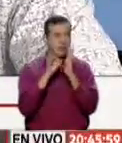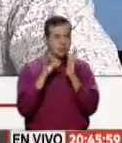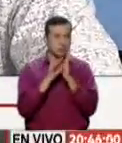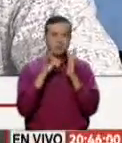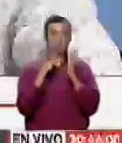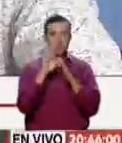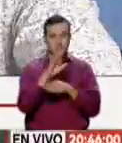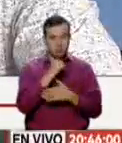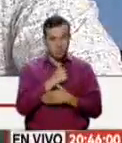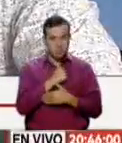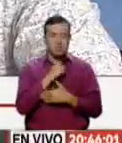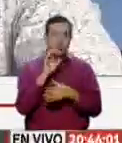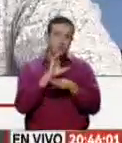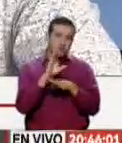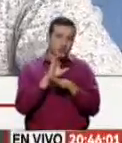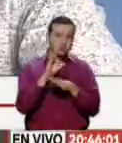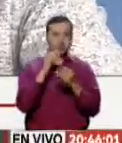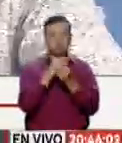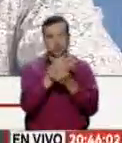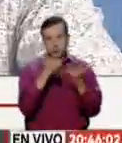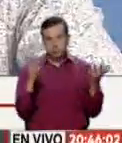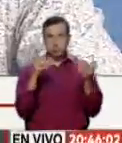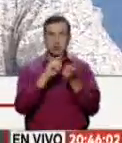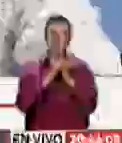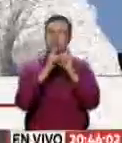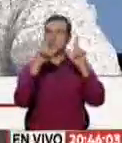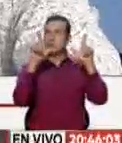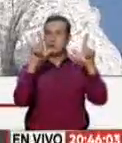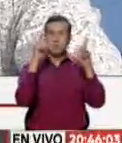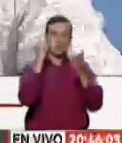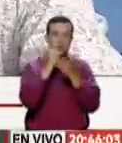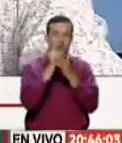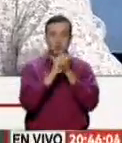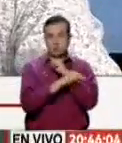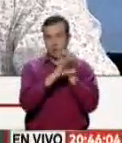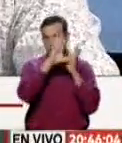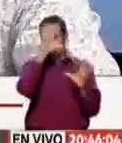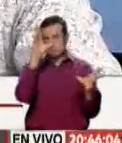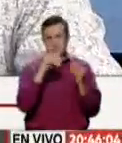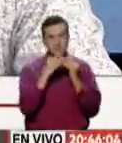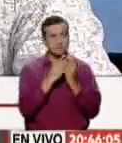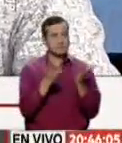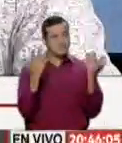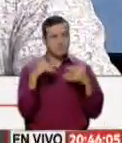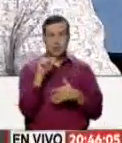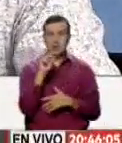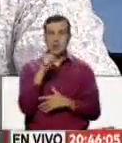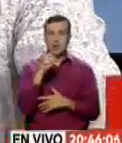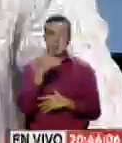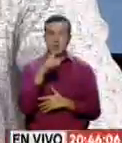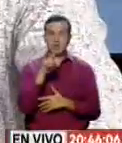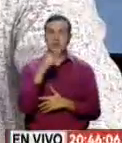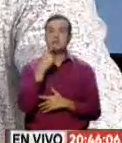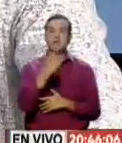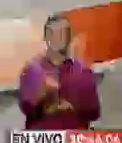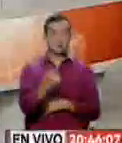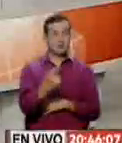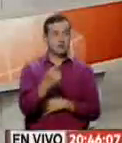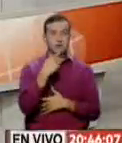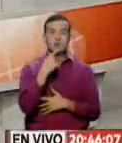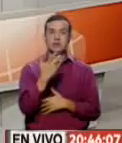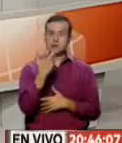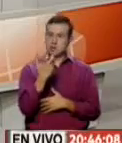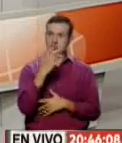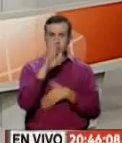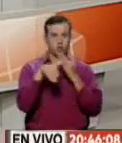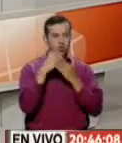que muestre sus tips de panadería, okay, cambio de logo, video promocional, ese tipo de cosas. Y Ángel nos sorprendió al decirnos que él quería